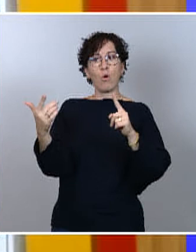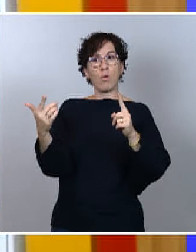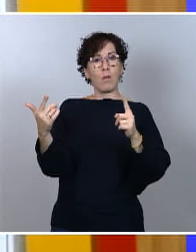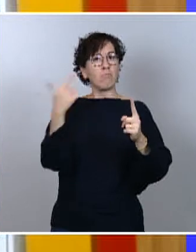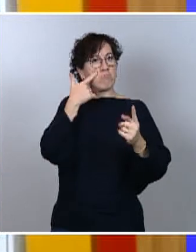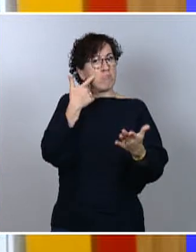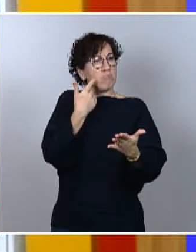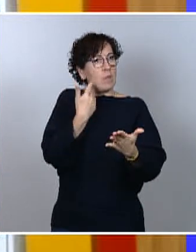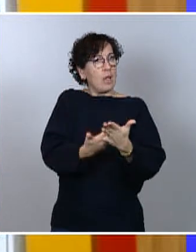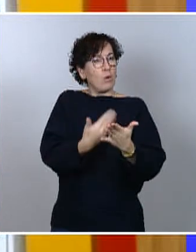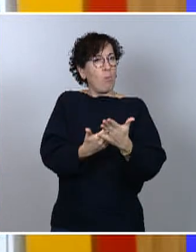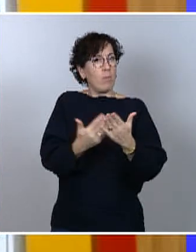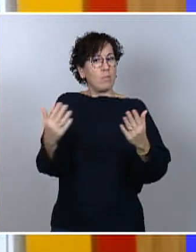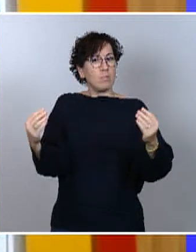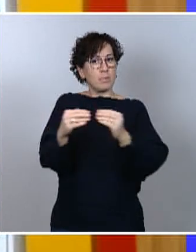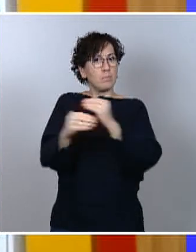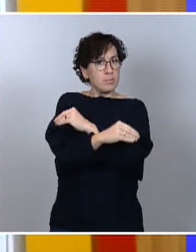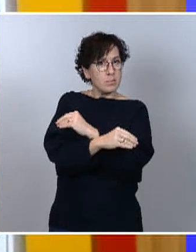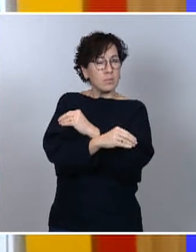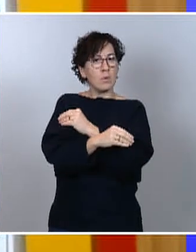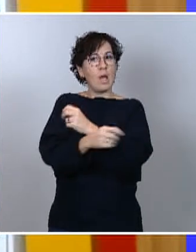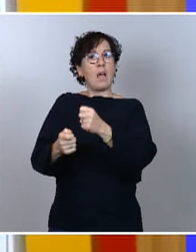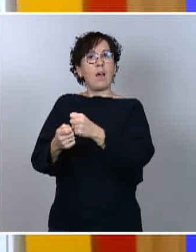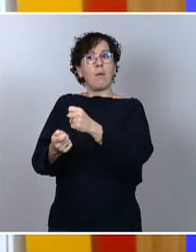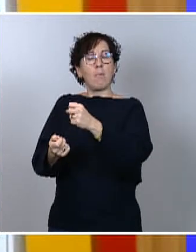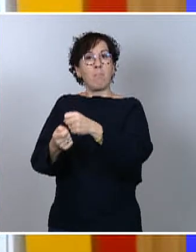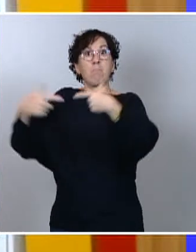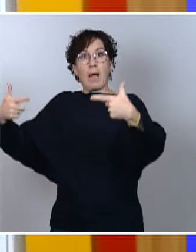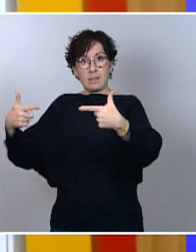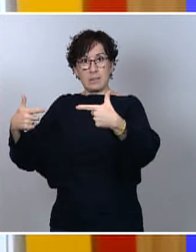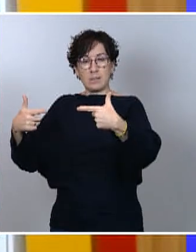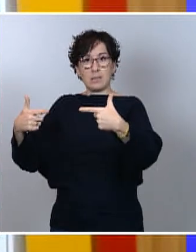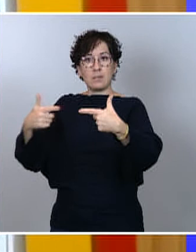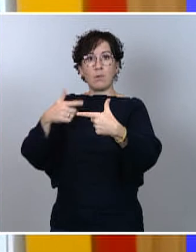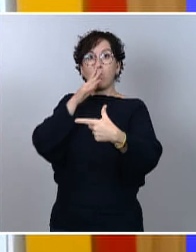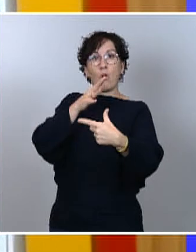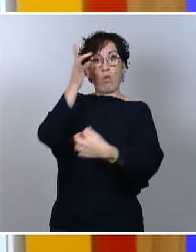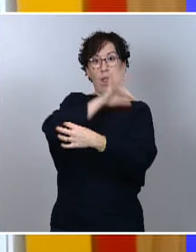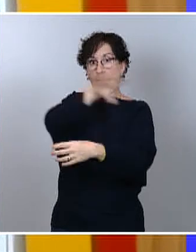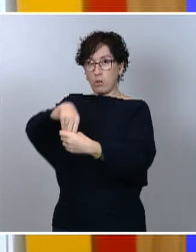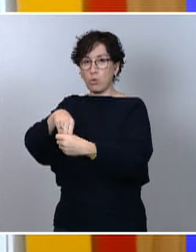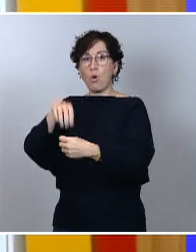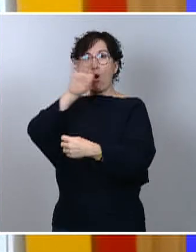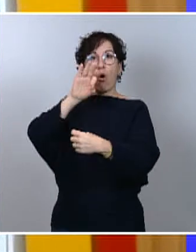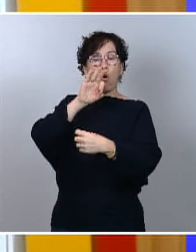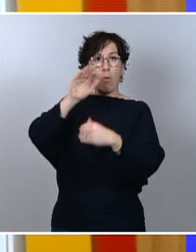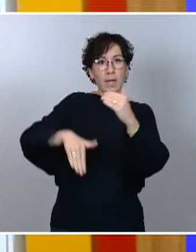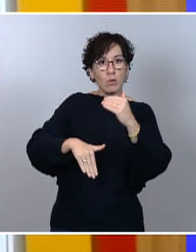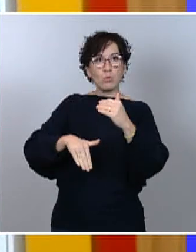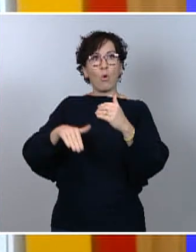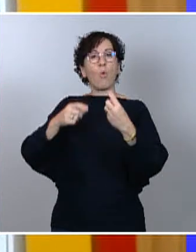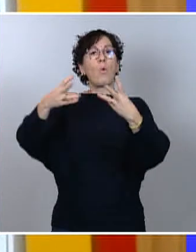cantidad aumentaría el número de personas que han pasado la epidemia, teniendo en cuenta que, por ejemplo, un estudio concreto que se ha hecho en Madrid, en un buen grupo